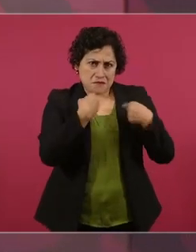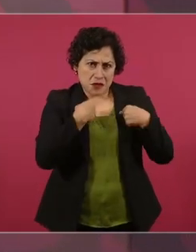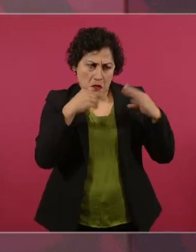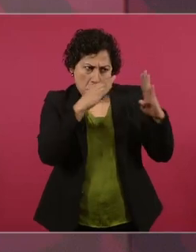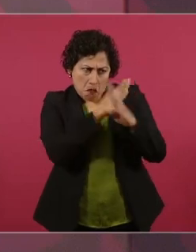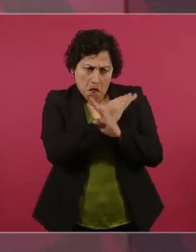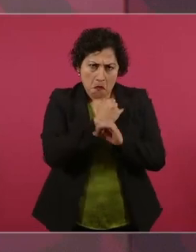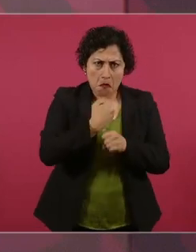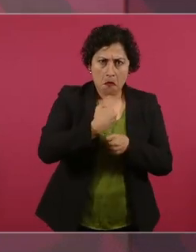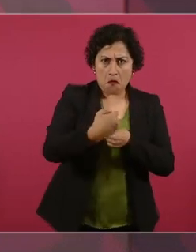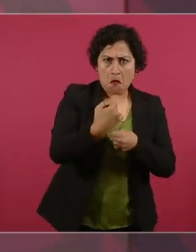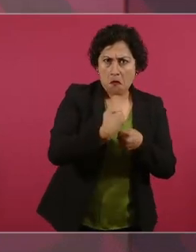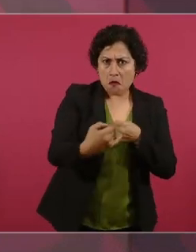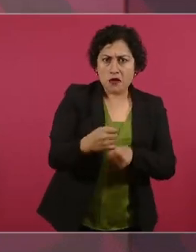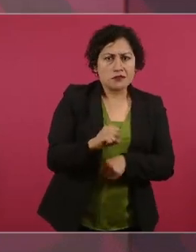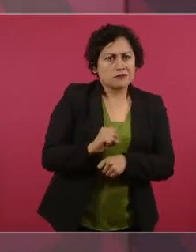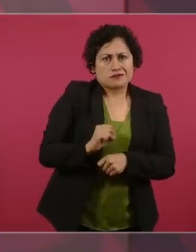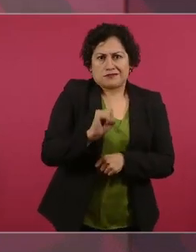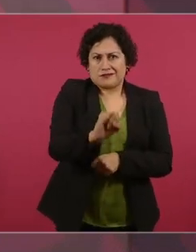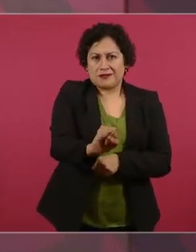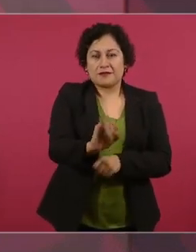en mi libro nuevo